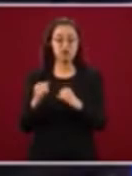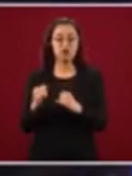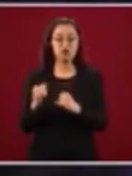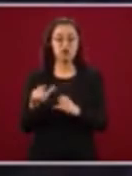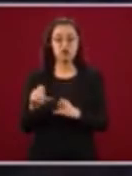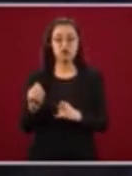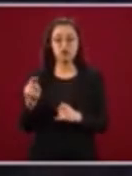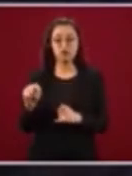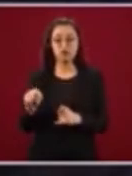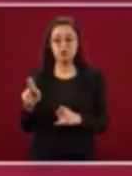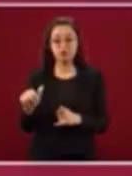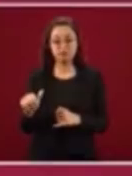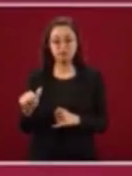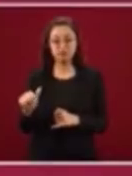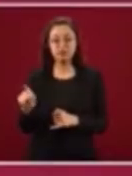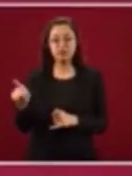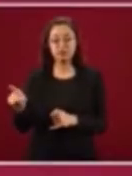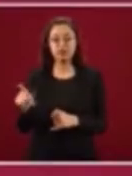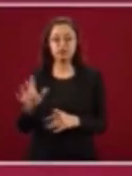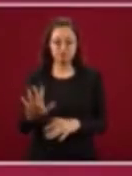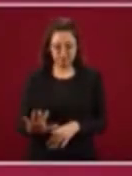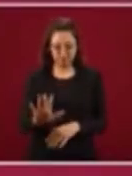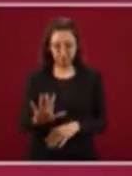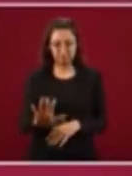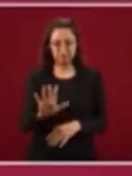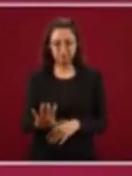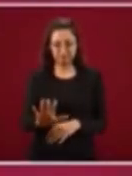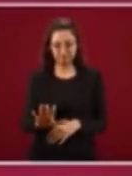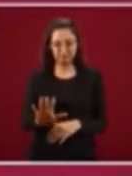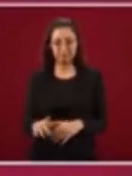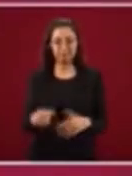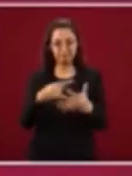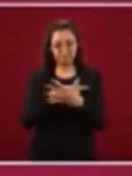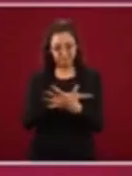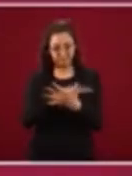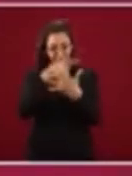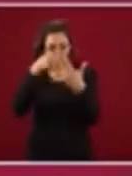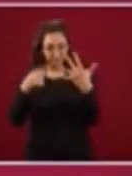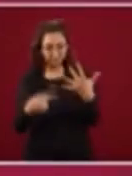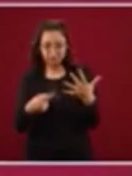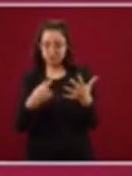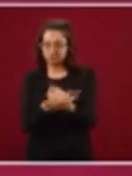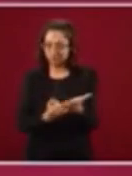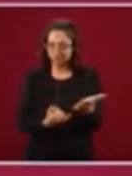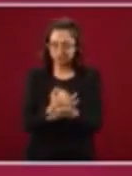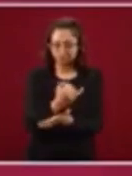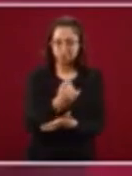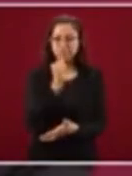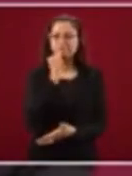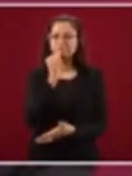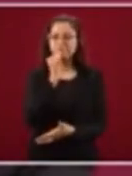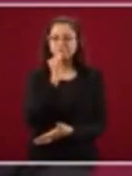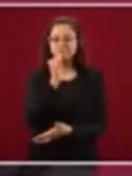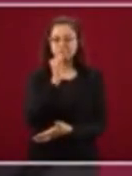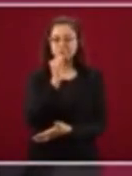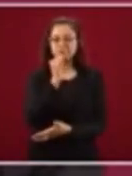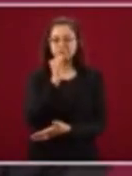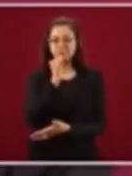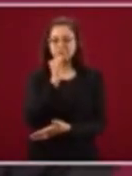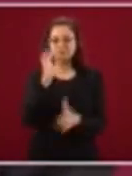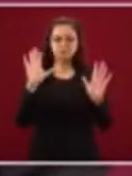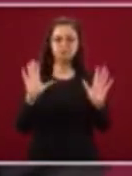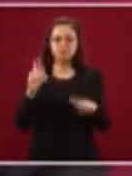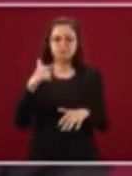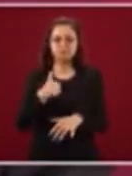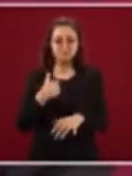a ver, lo explico. Estamos hablando de opciones, ¿eh? O sea, yo estoy transmitiendo